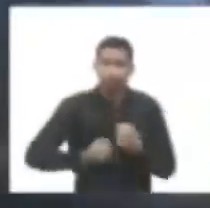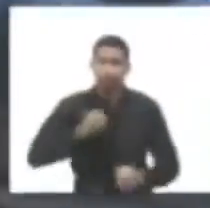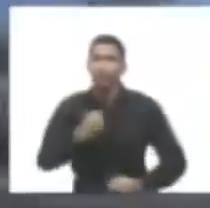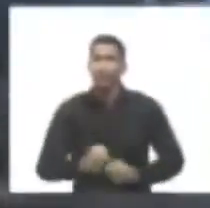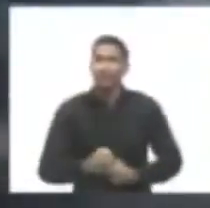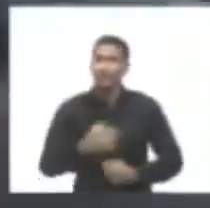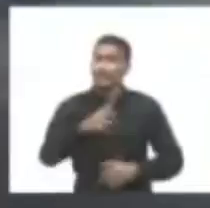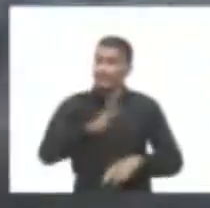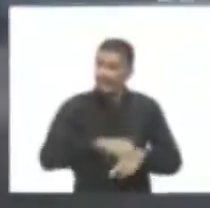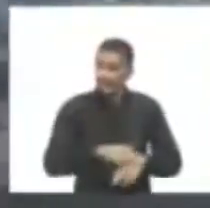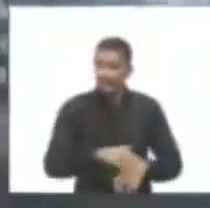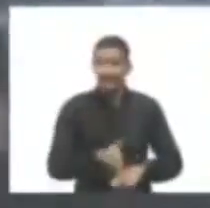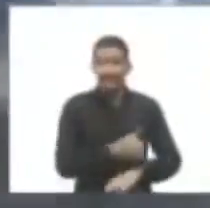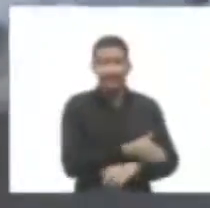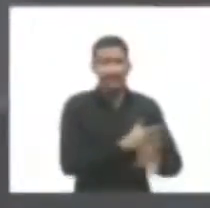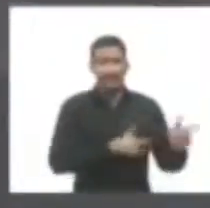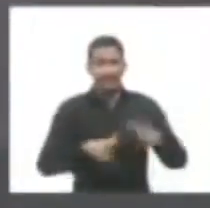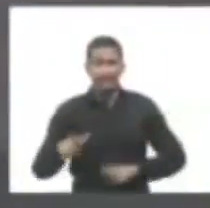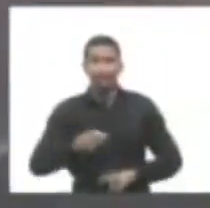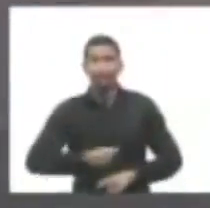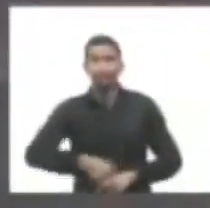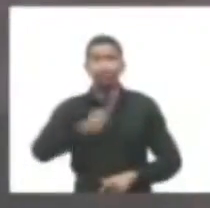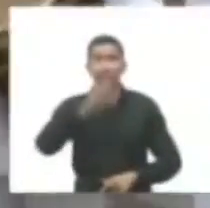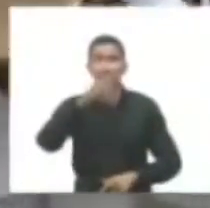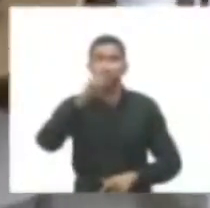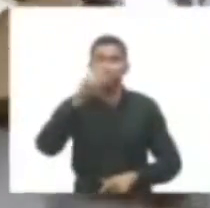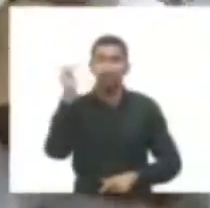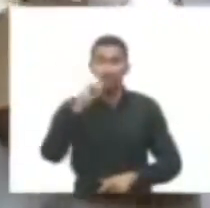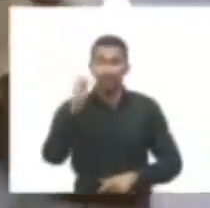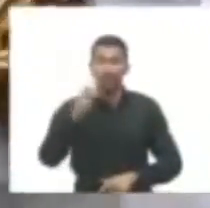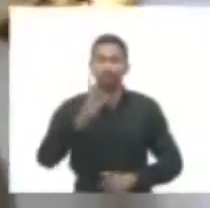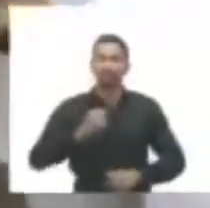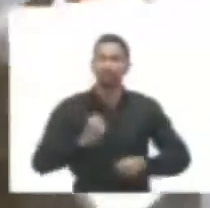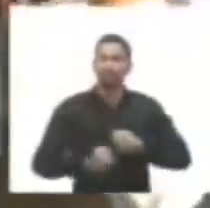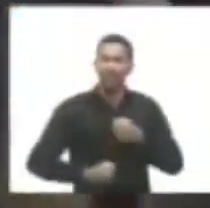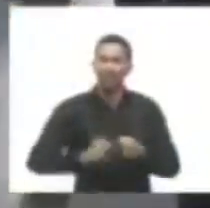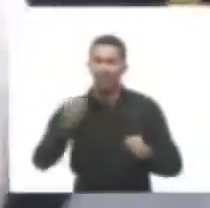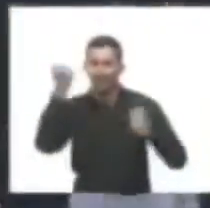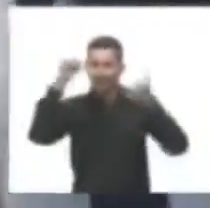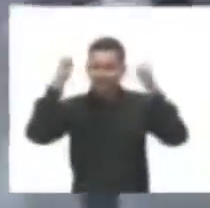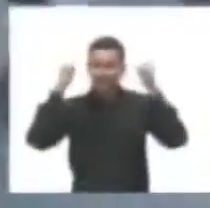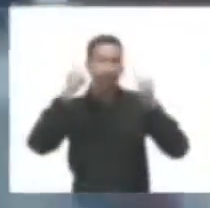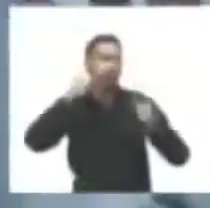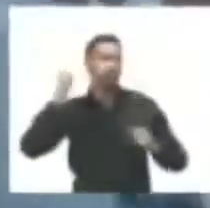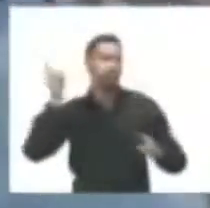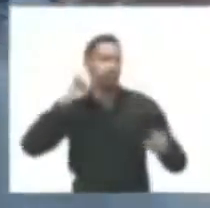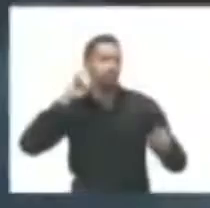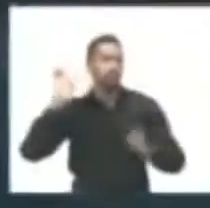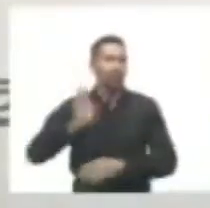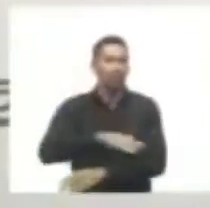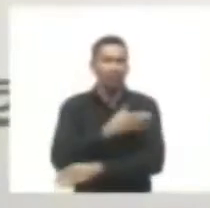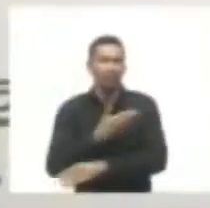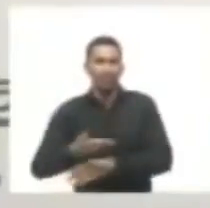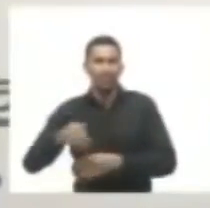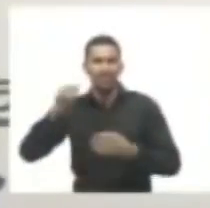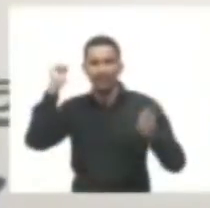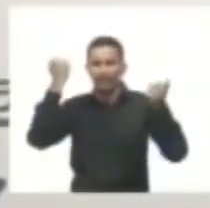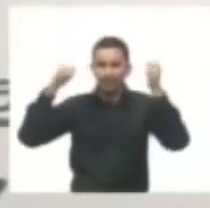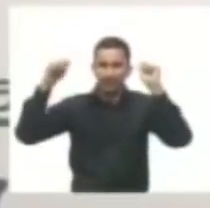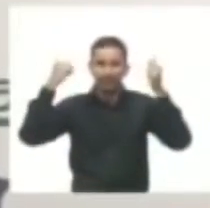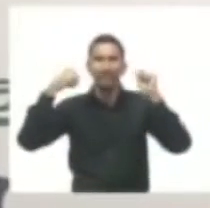este domingo 12 de febrero llega el Corre Corre Carnaval, una carrera llena de música carnavalera, disfraces y folclore. Un